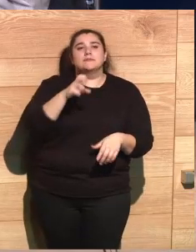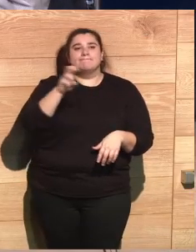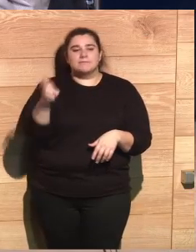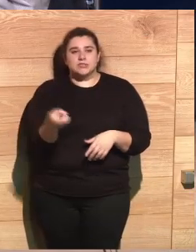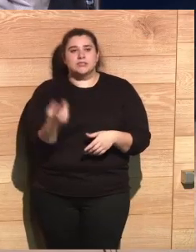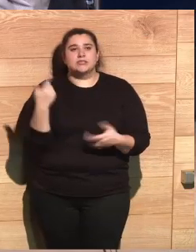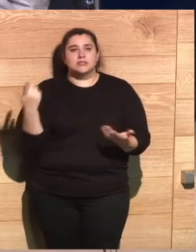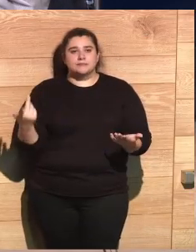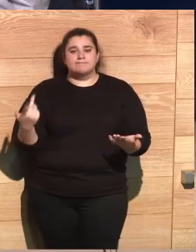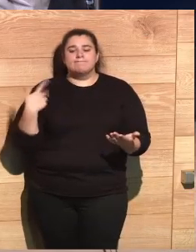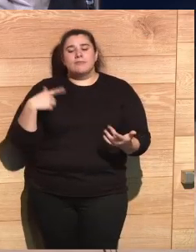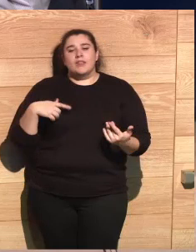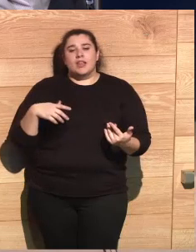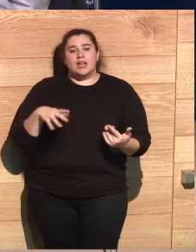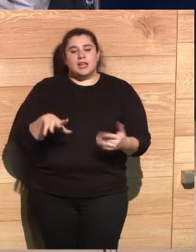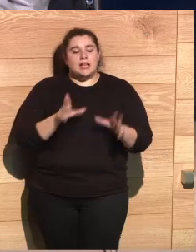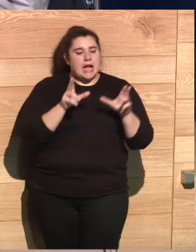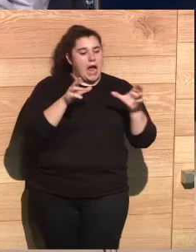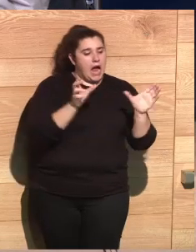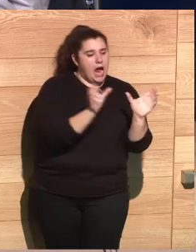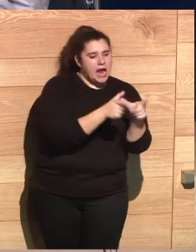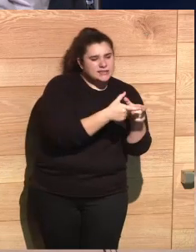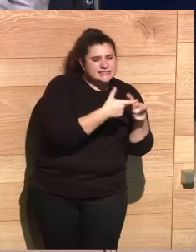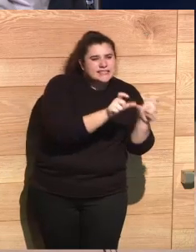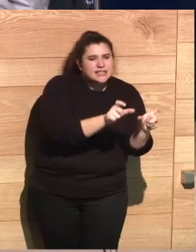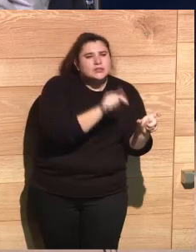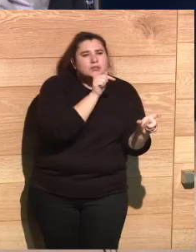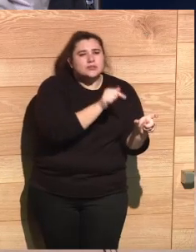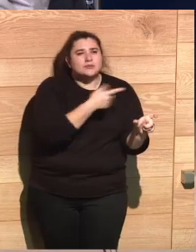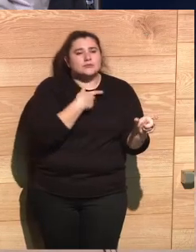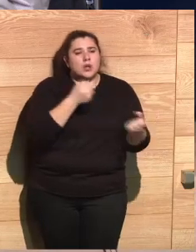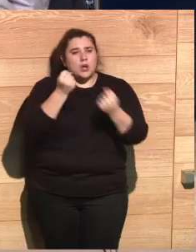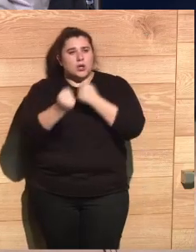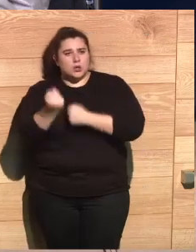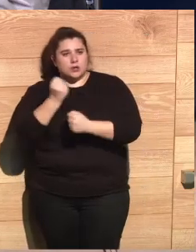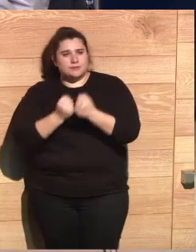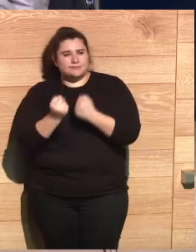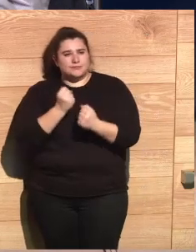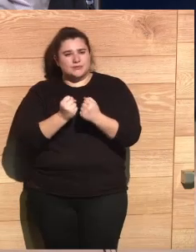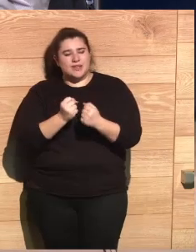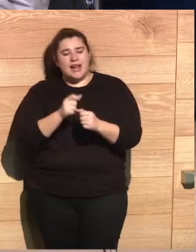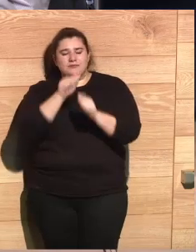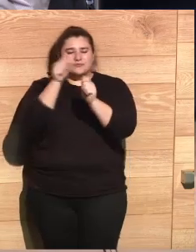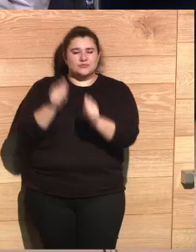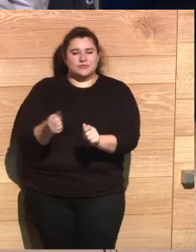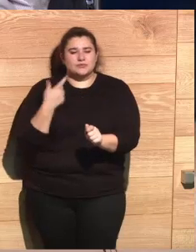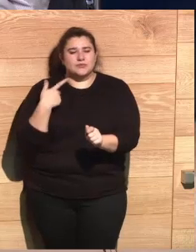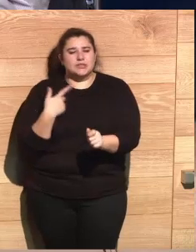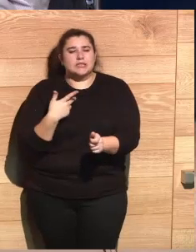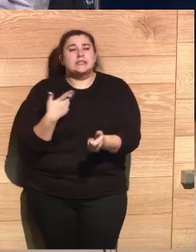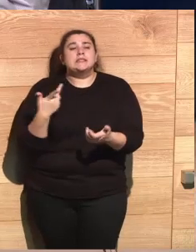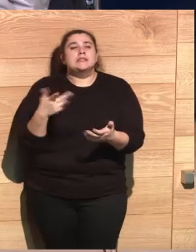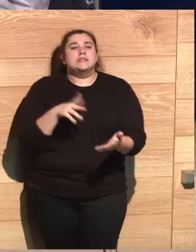concluir hacia dónde ha evolucionado el sector, cómo ha cambiado ese modelo económico de los videojuegos con todo este proceso de la digitalización. Es decir, ya no